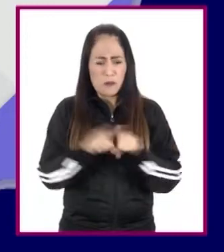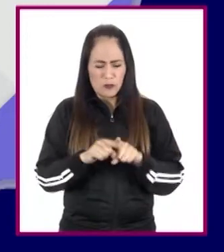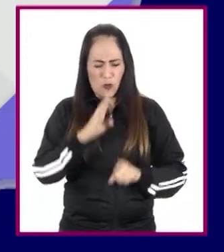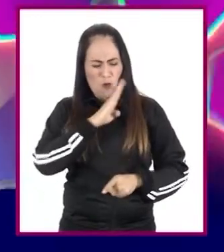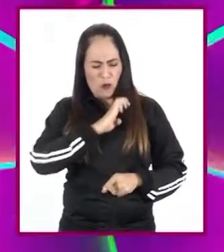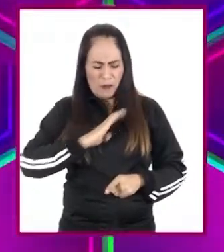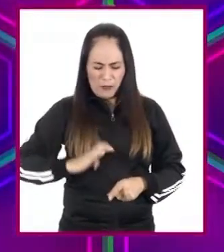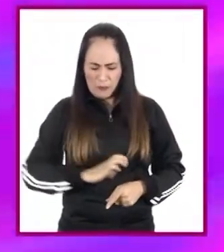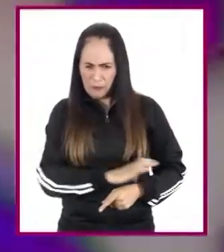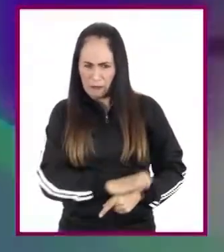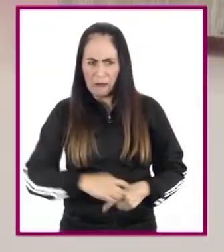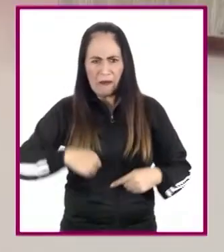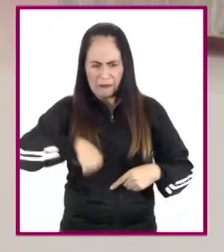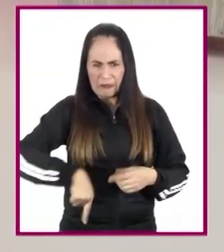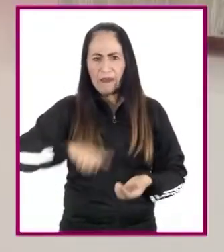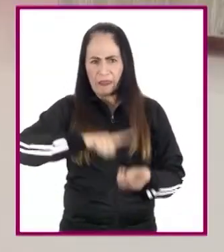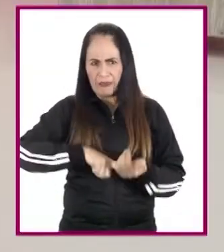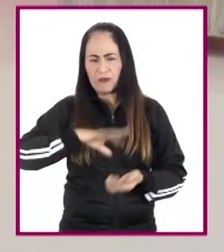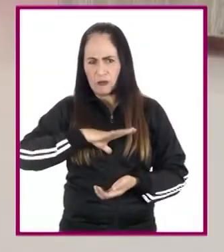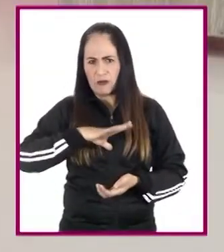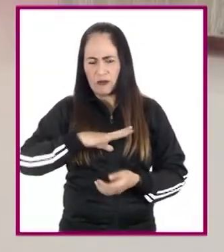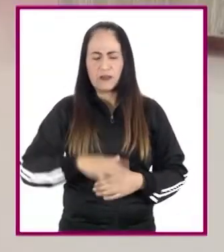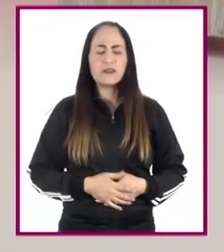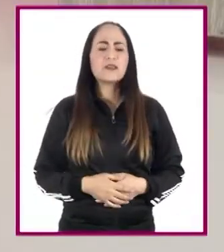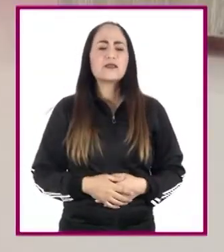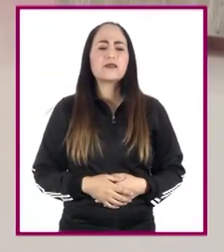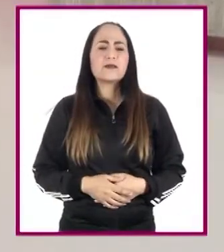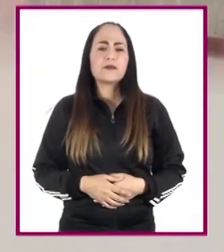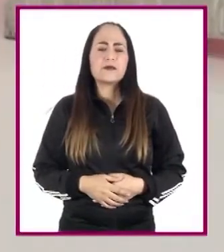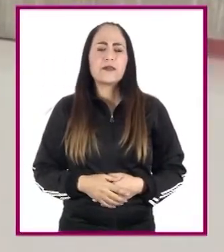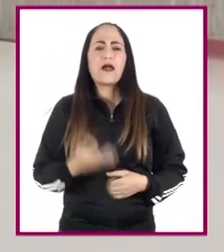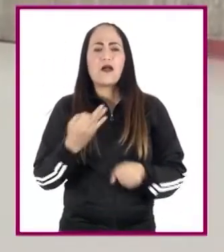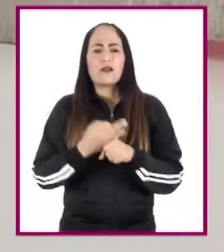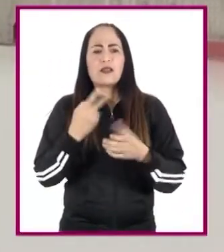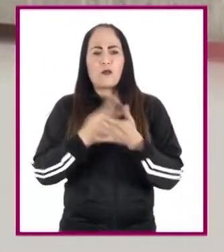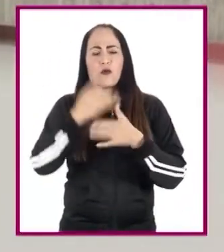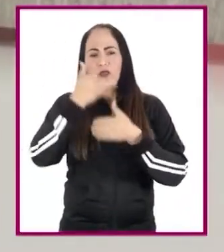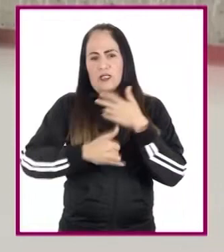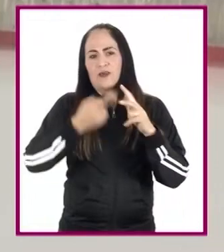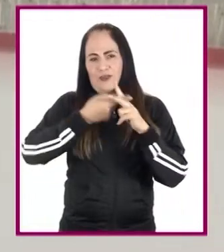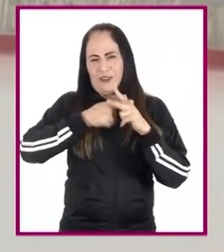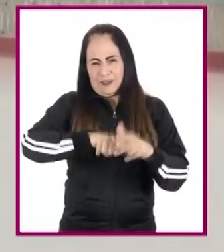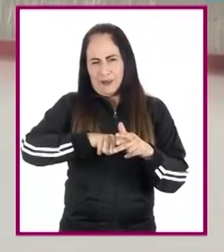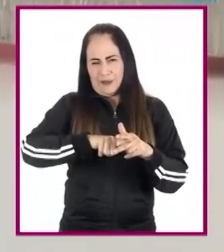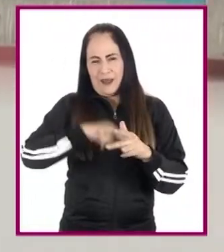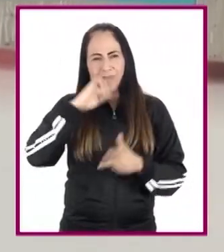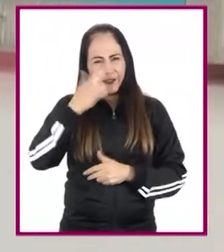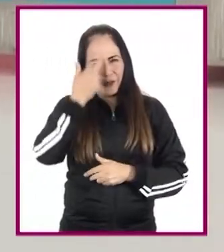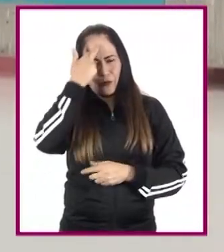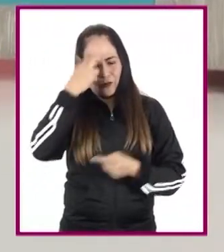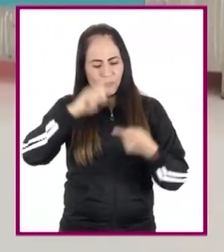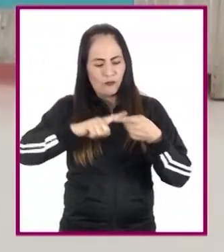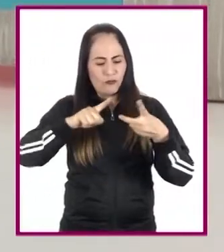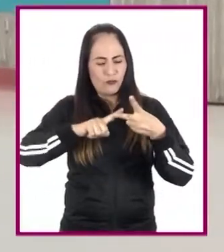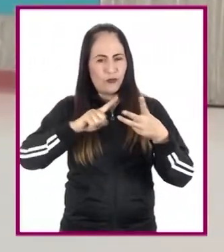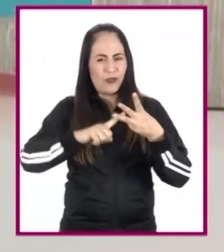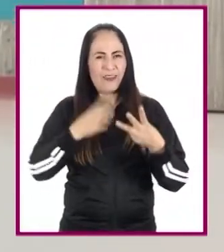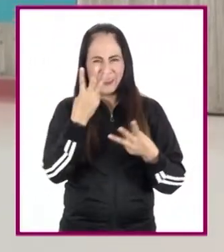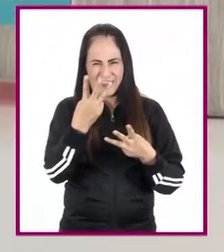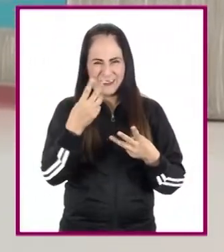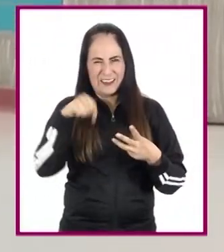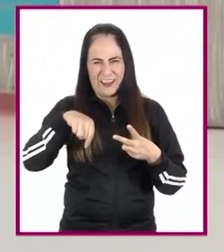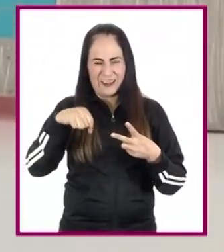en nosotros. Vamos a comenzar nuestro proyecto. Hay que recordar los 3 tipos de proyectos en